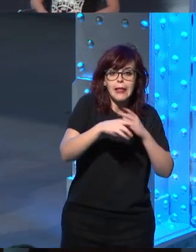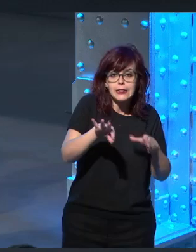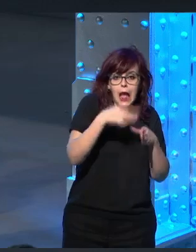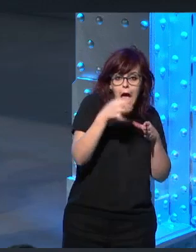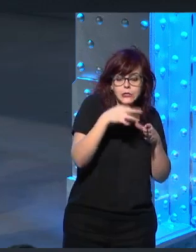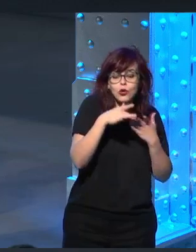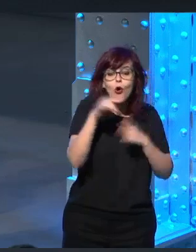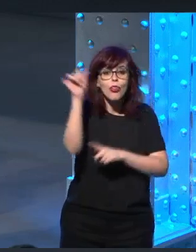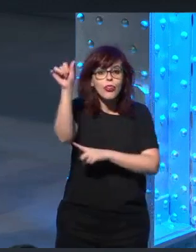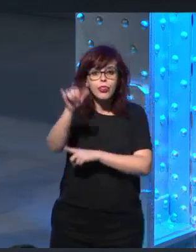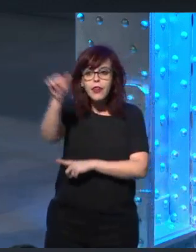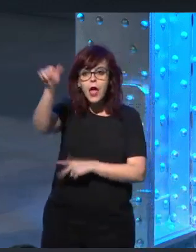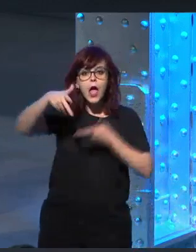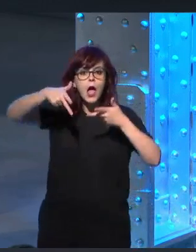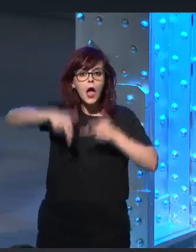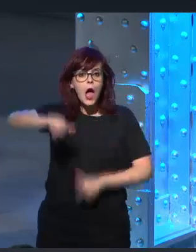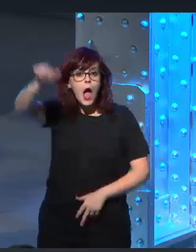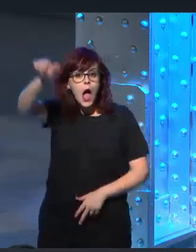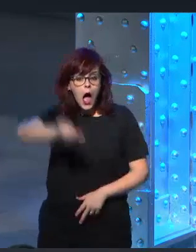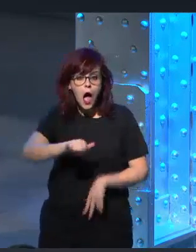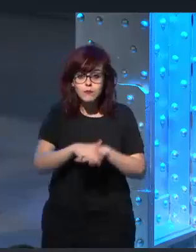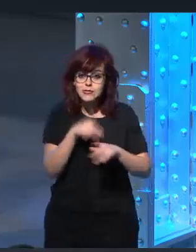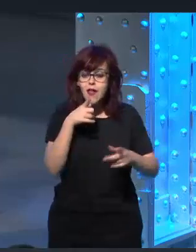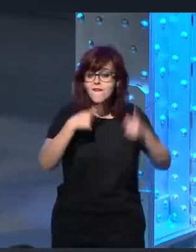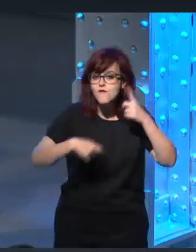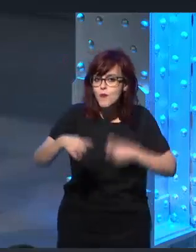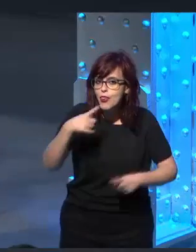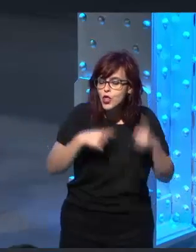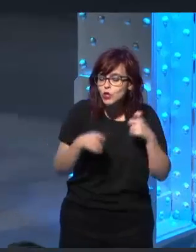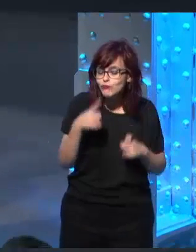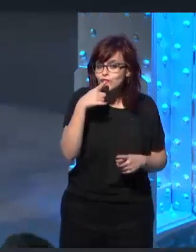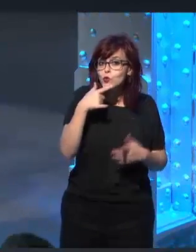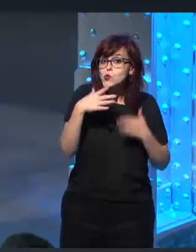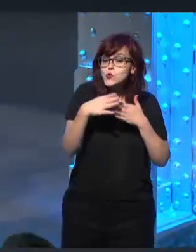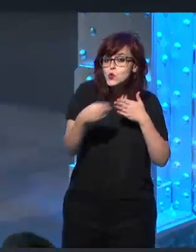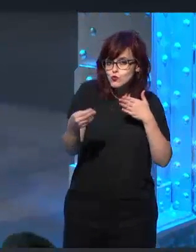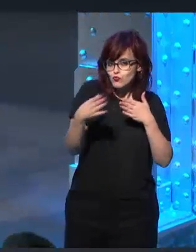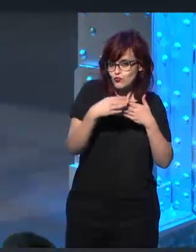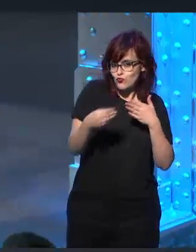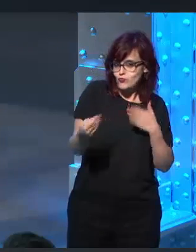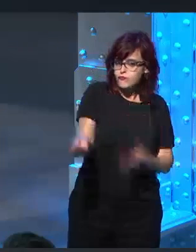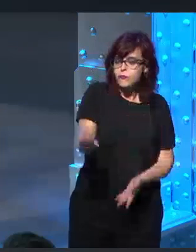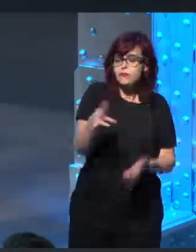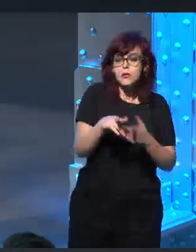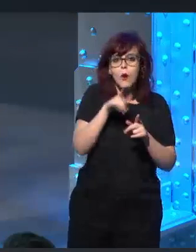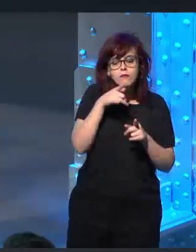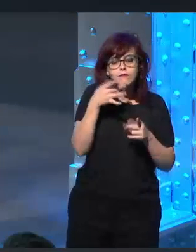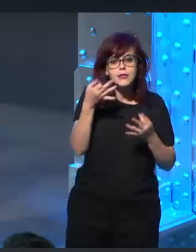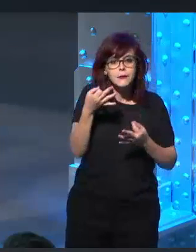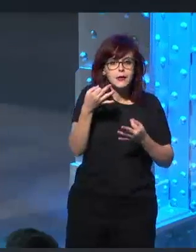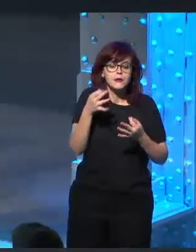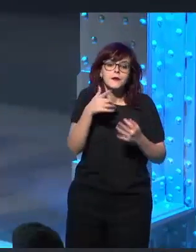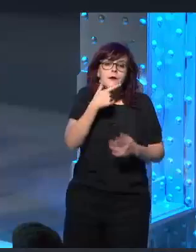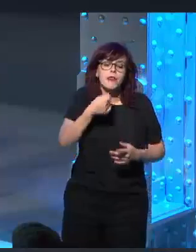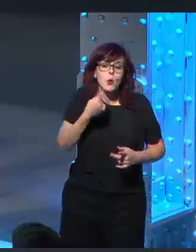cine. Y también detrás de ese consumo tiene que haber una cultura de consumo. Es decir, la educación, hay que ir limando, esto no se consigue en una